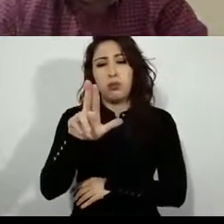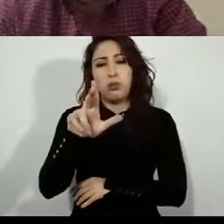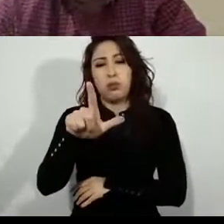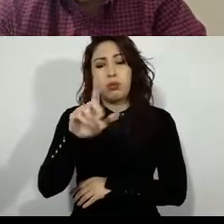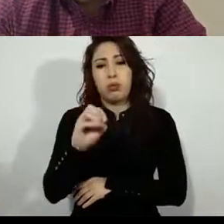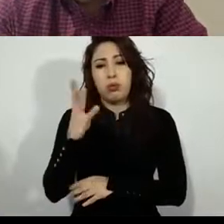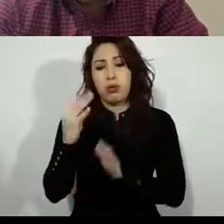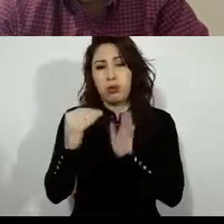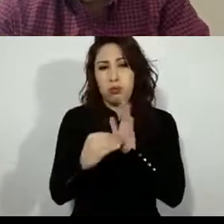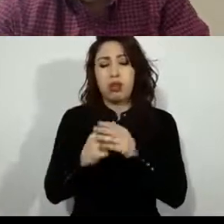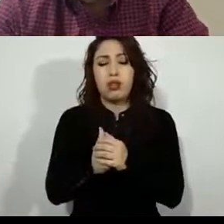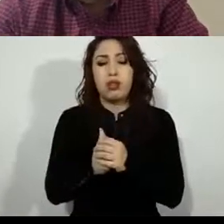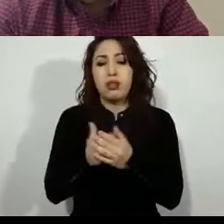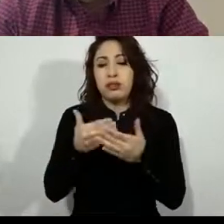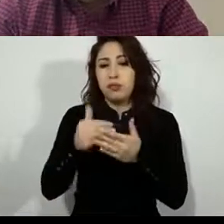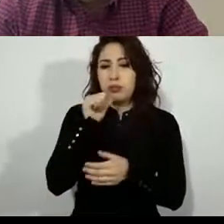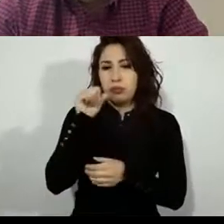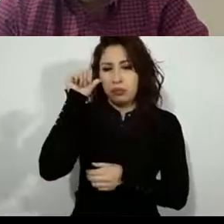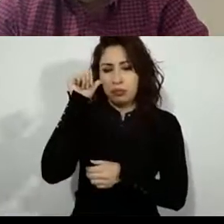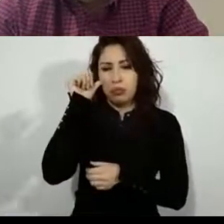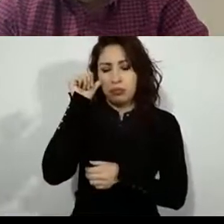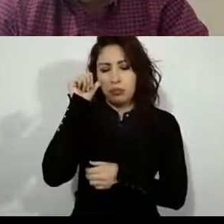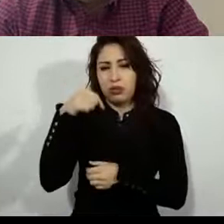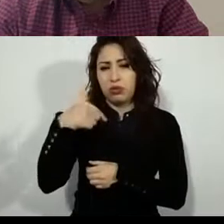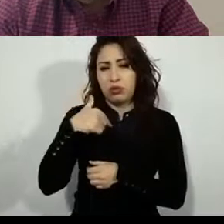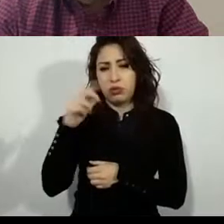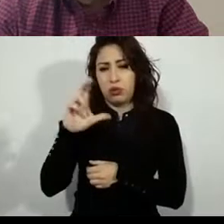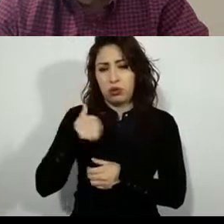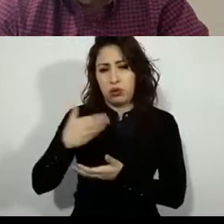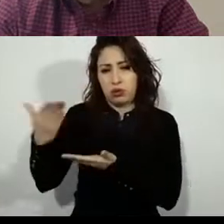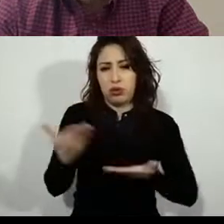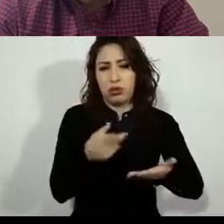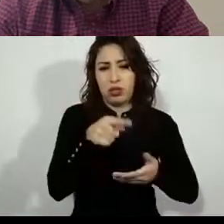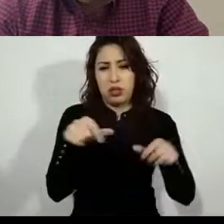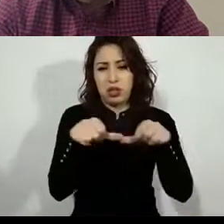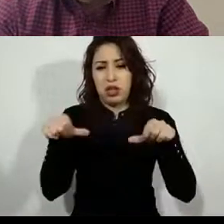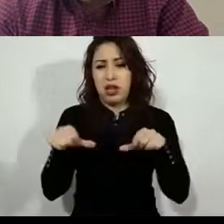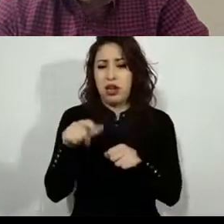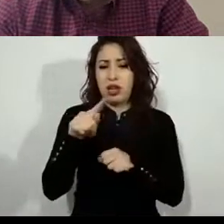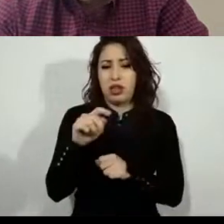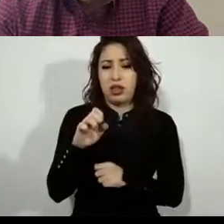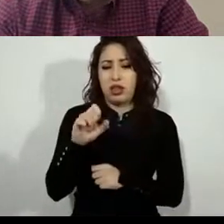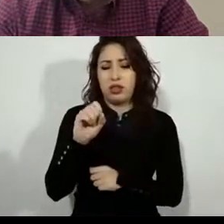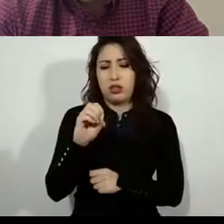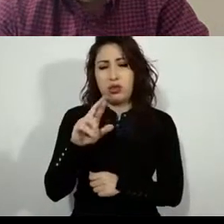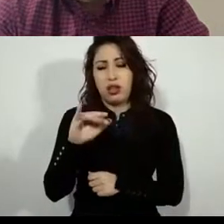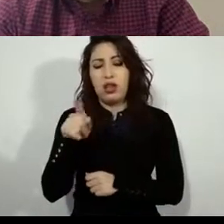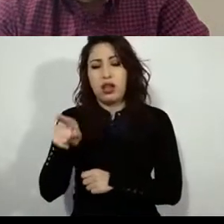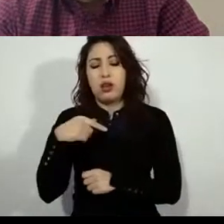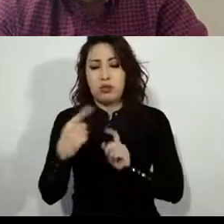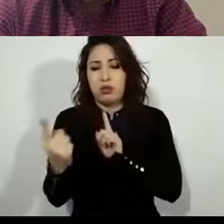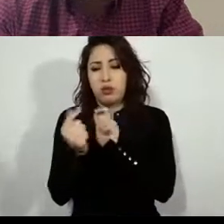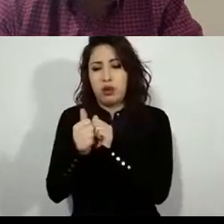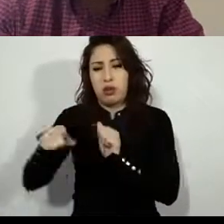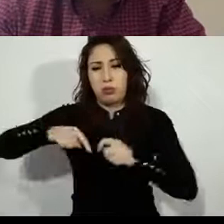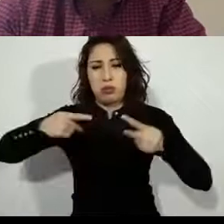lo que ayer platiqué con las personas que llevan, aquí en la tesorería, llevan estos temas, se